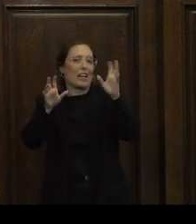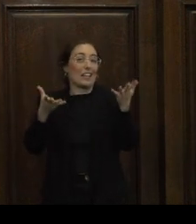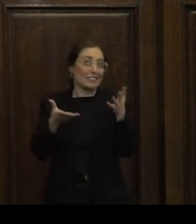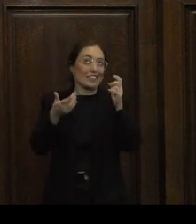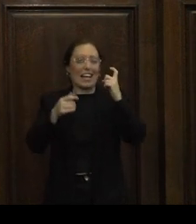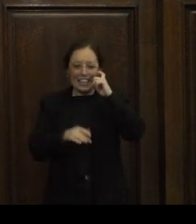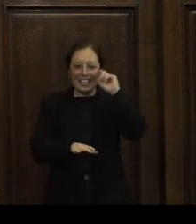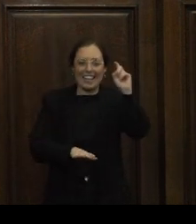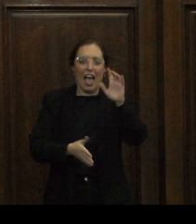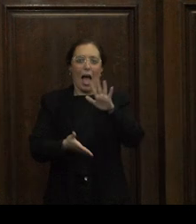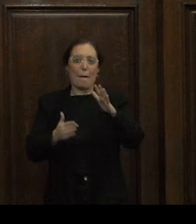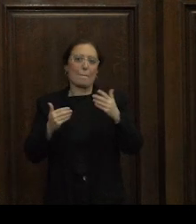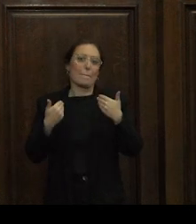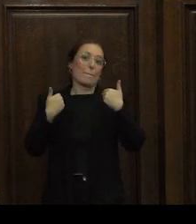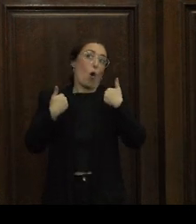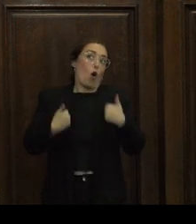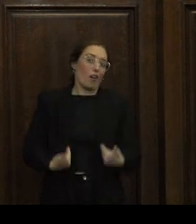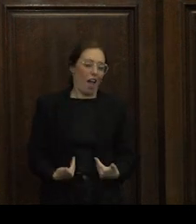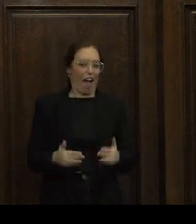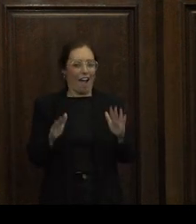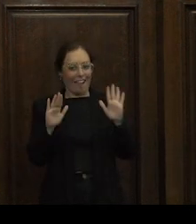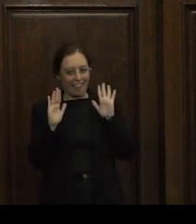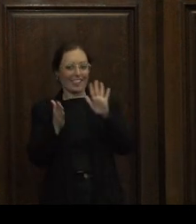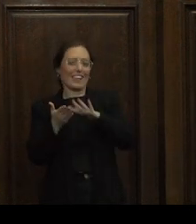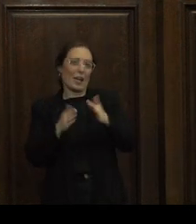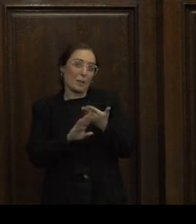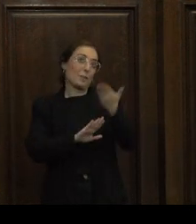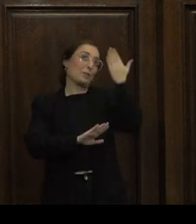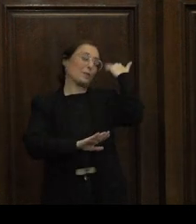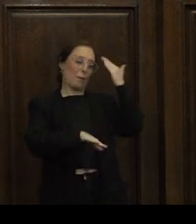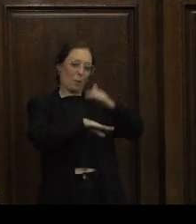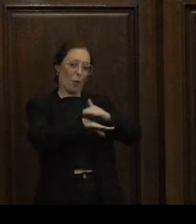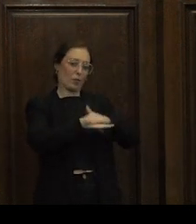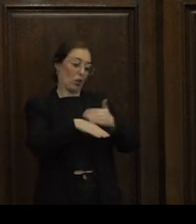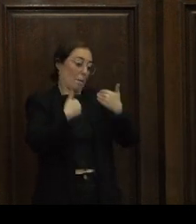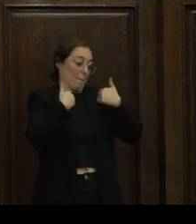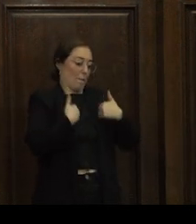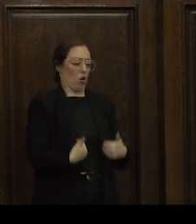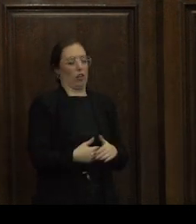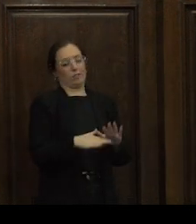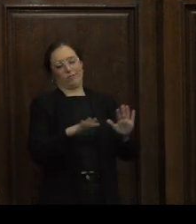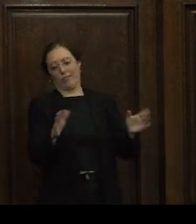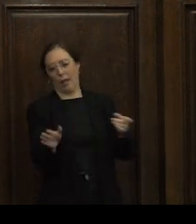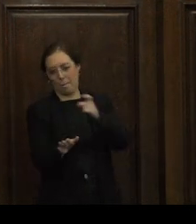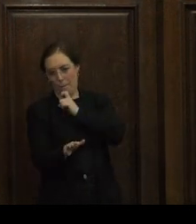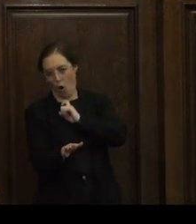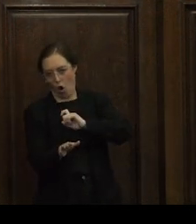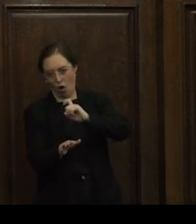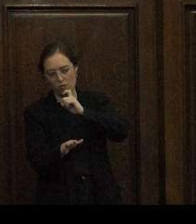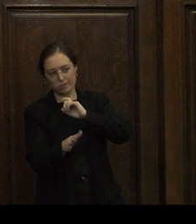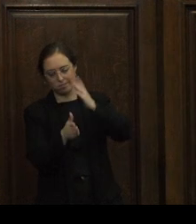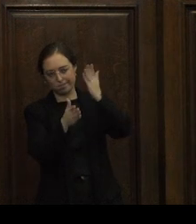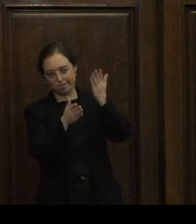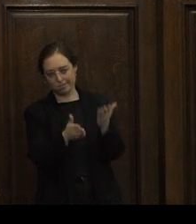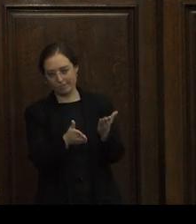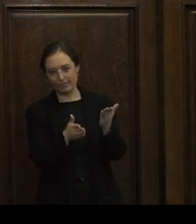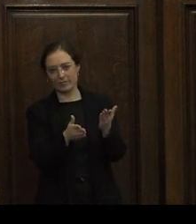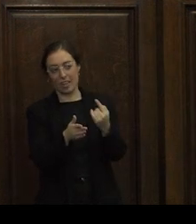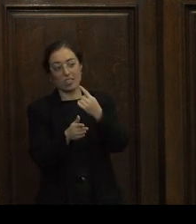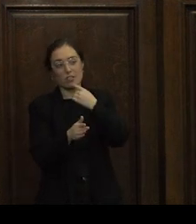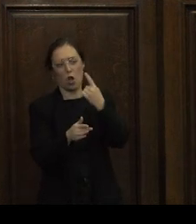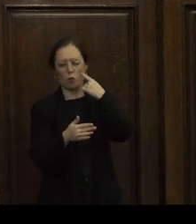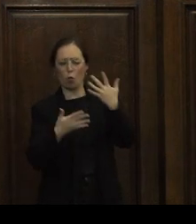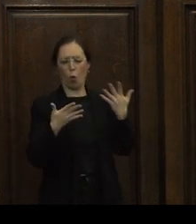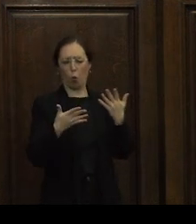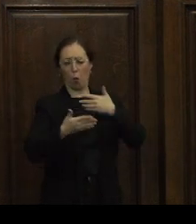suelo moral, como si no sabían, ahora lo saben, el suelo moral de ese régimen moderno era hipócrita. O sea, mucho de lo que